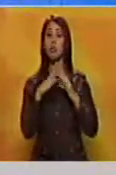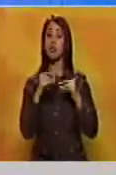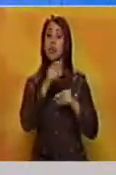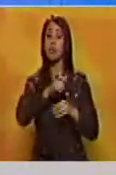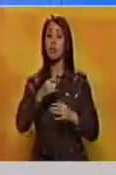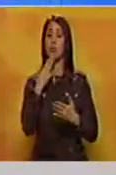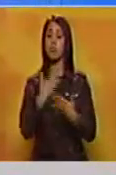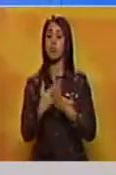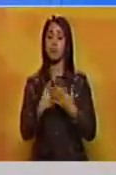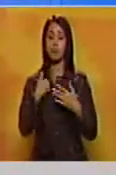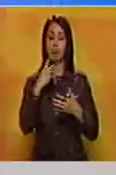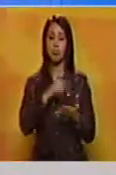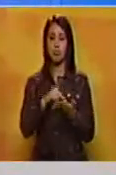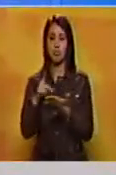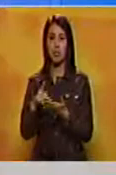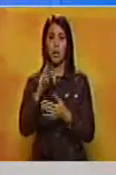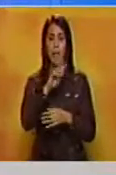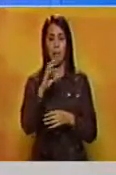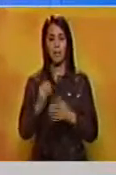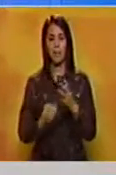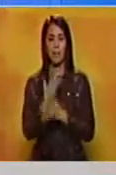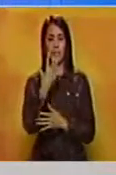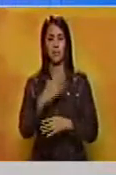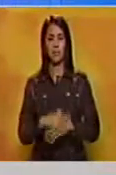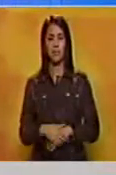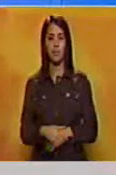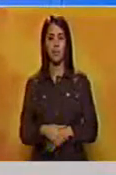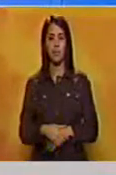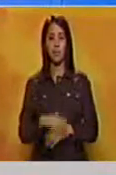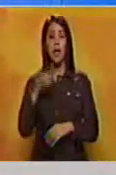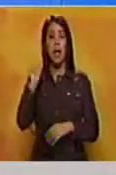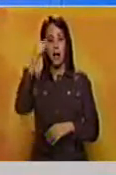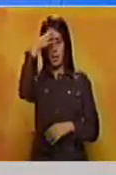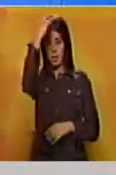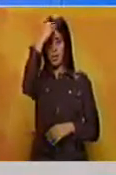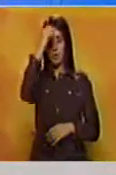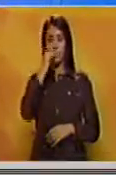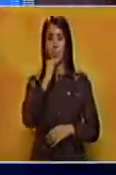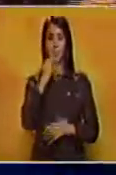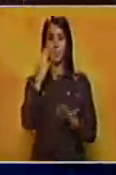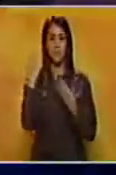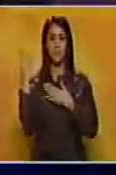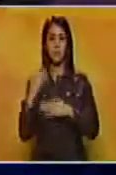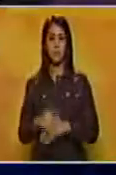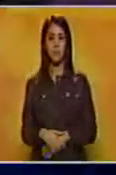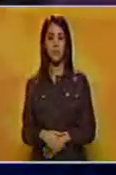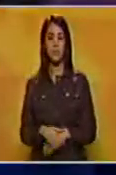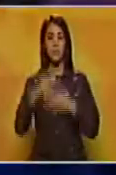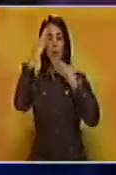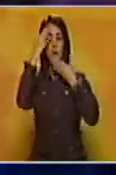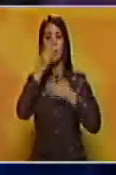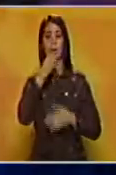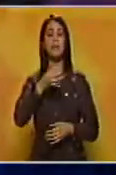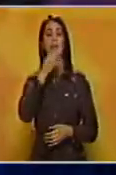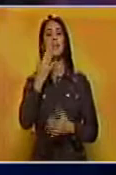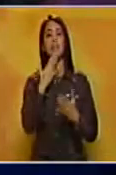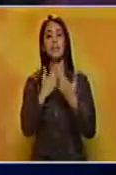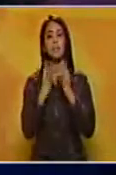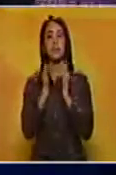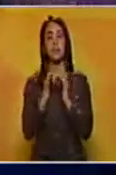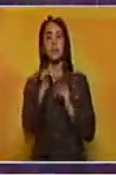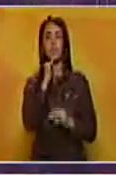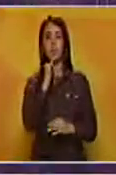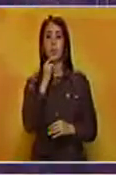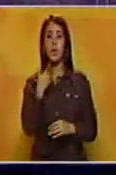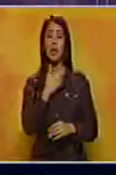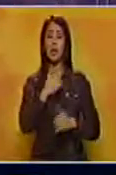por cada aspirante a las elecciones del 20 de mayo. Ángel López amplía la información. Hola, buenas tardes. Gracias por este contacto